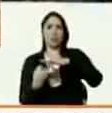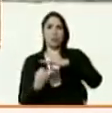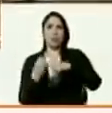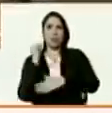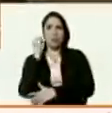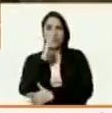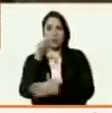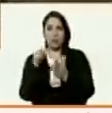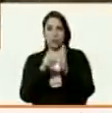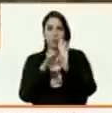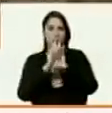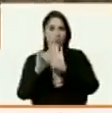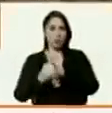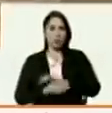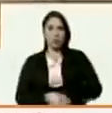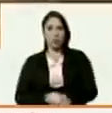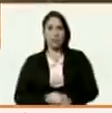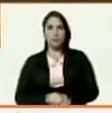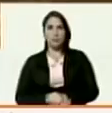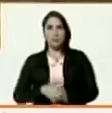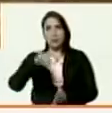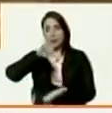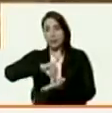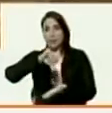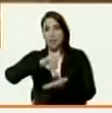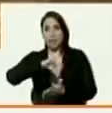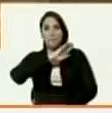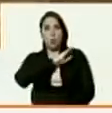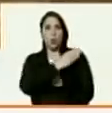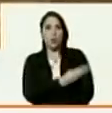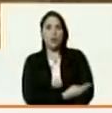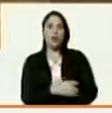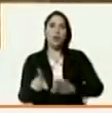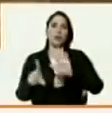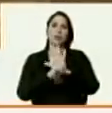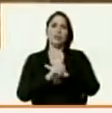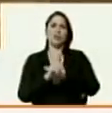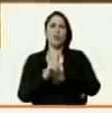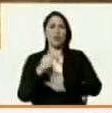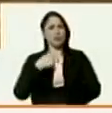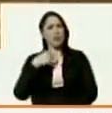Nacional, de la sede del Poder Legislativo. Yo no voy a ahondar,